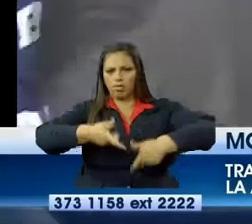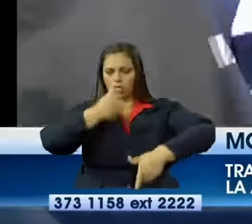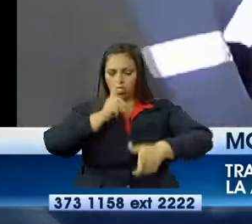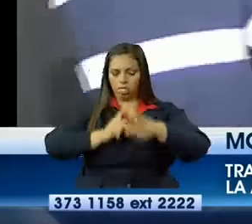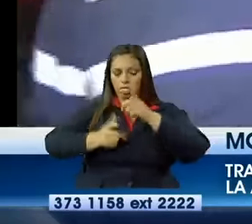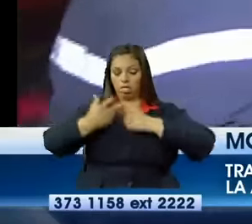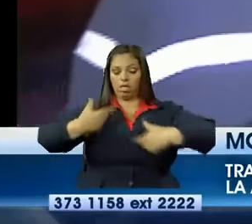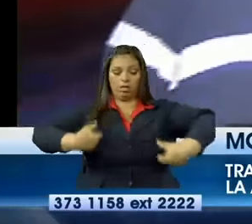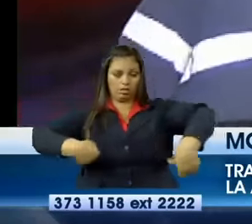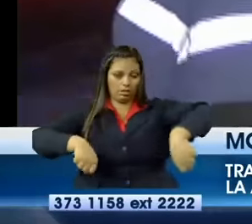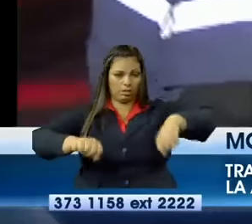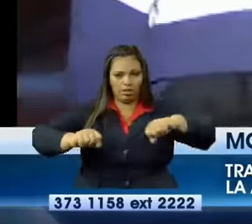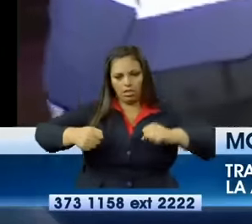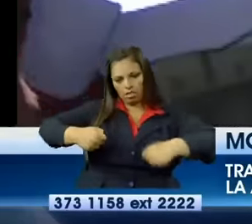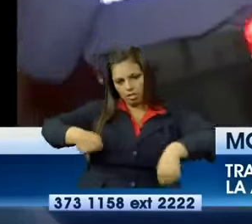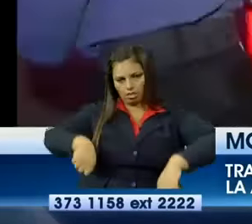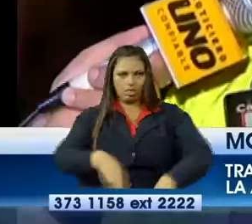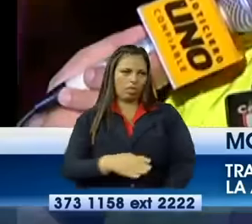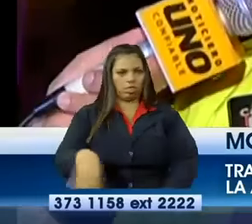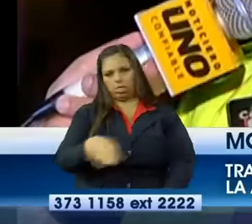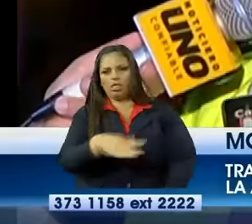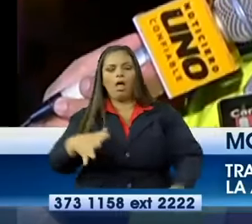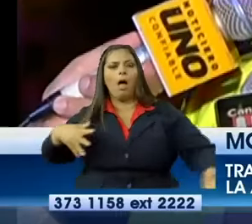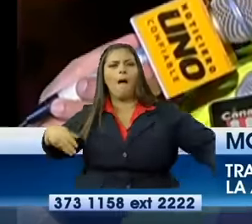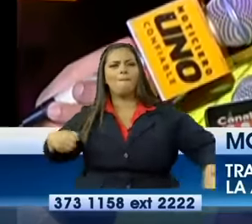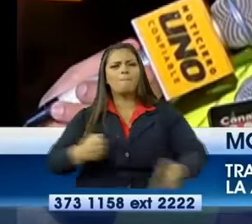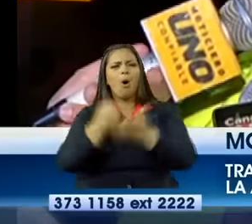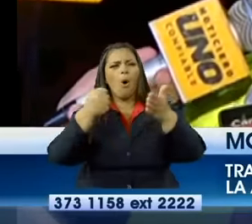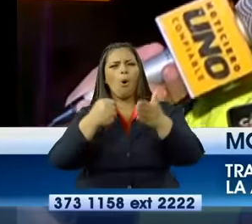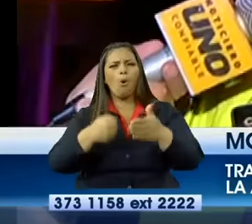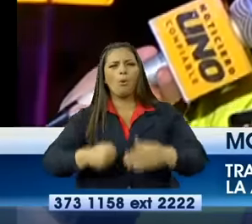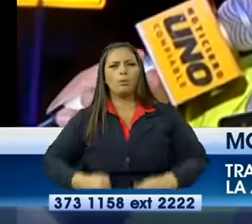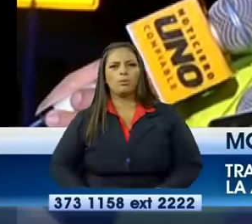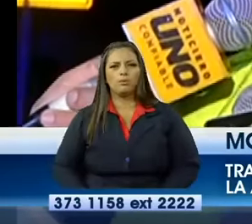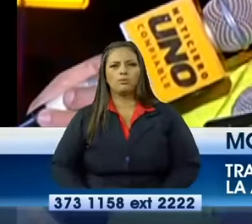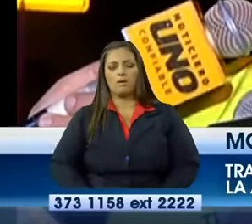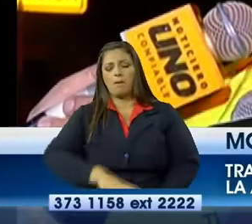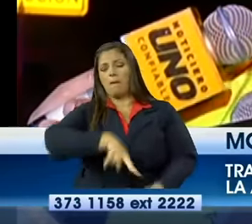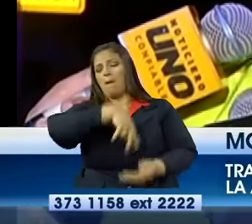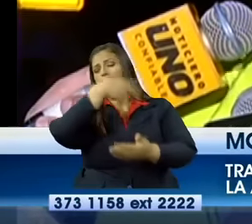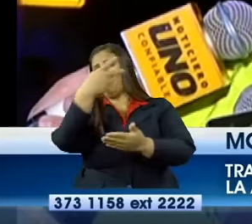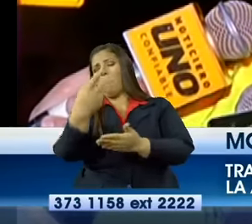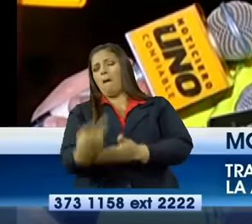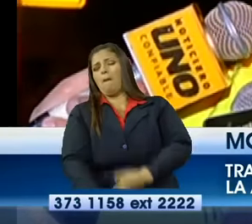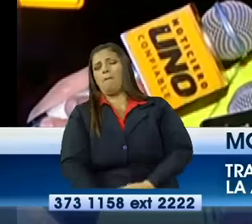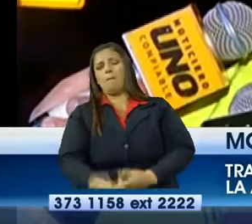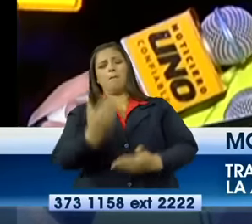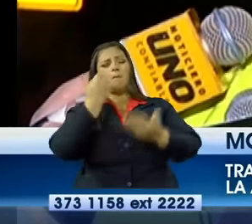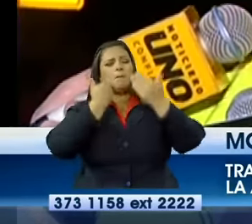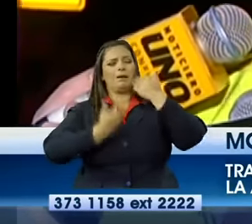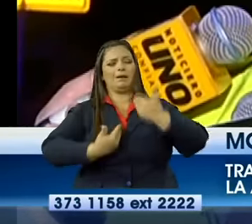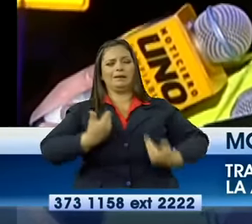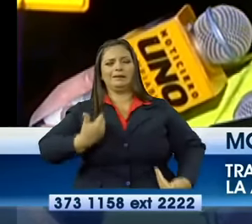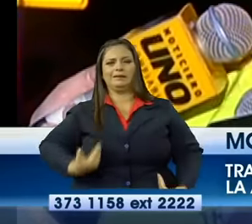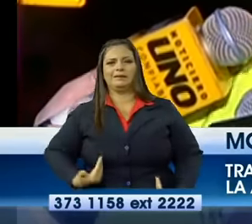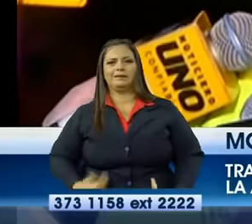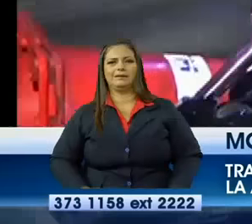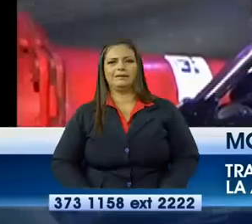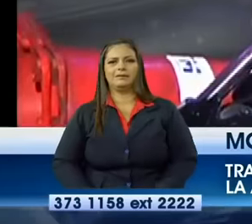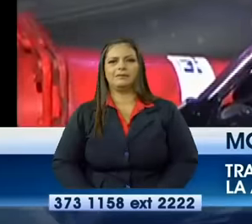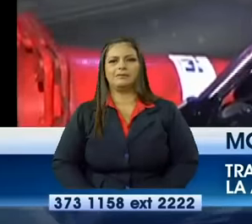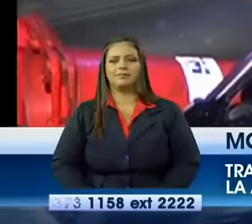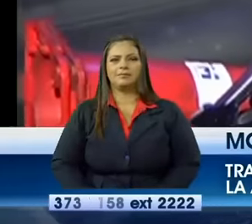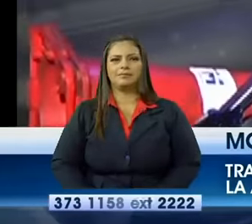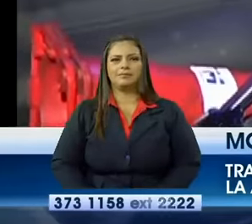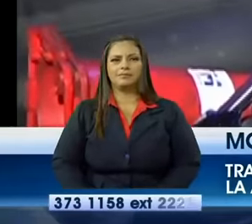El motociclista resultó herido. La persona salió chispeada a la calle adyacente, que es la de acá. Eso hasta el momento